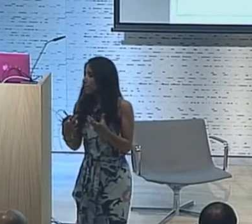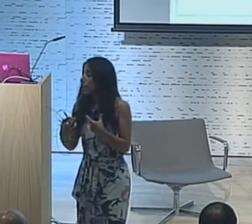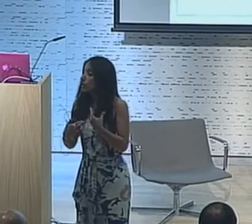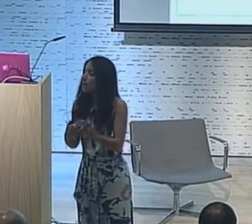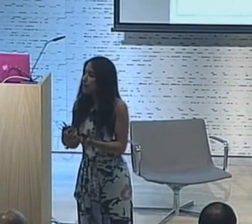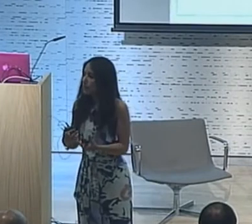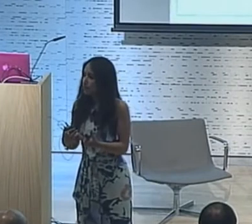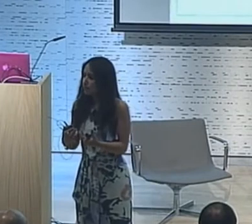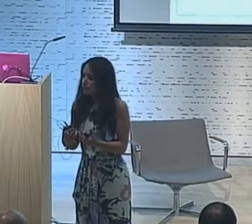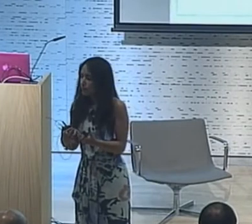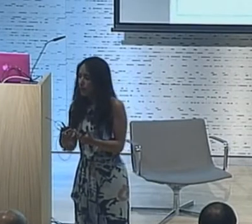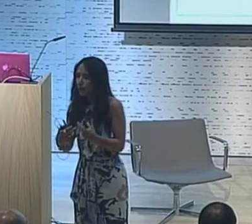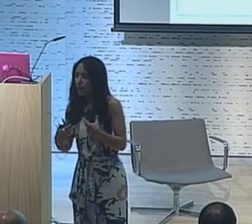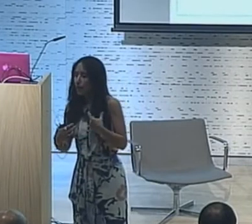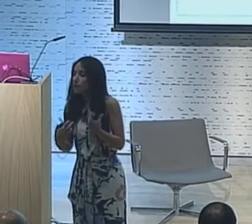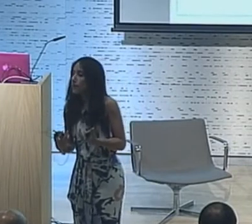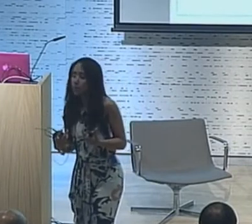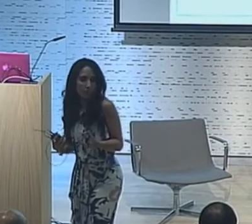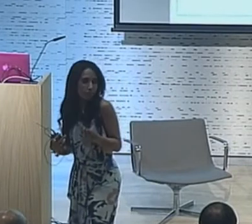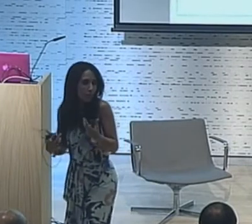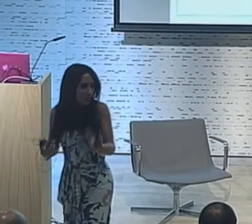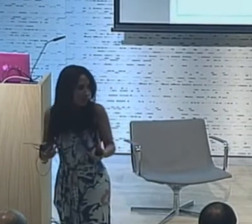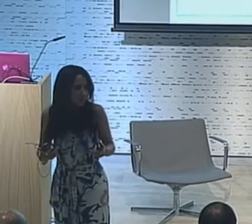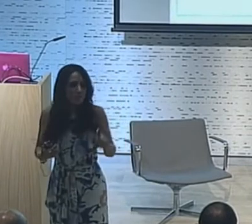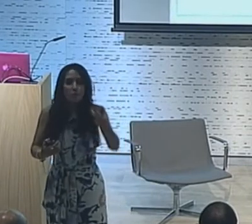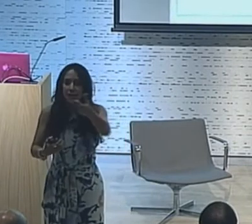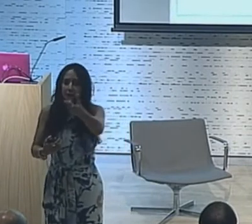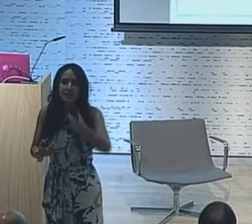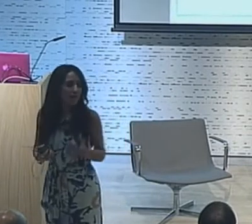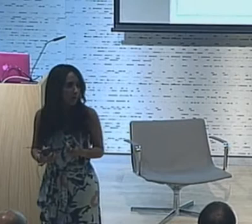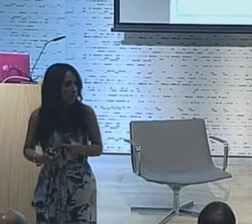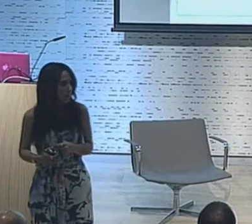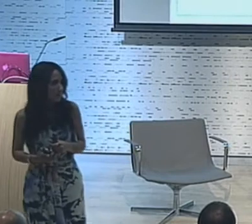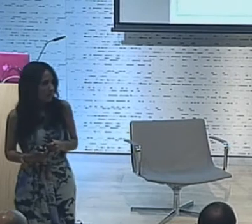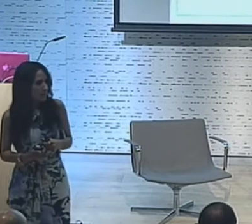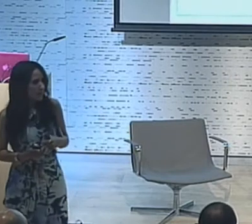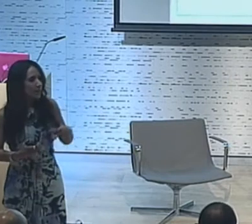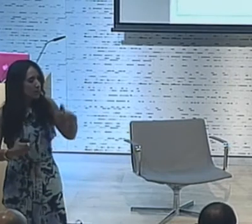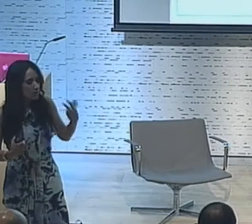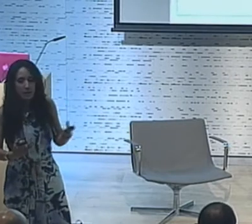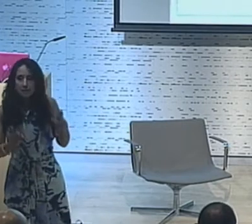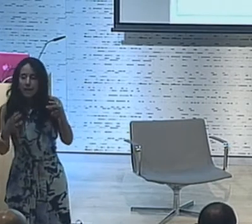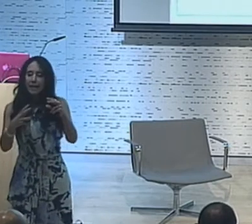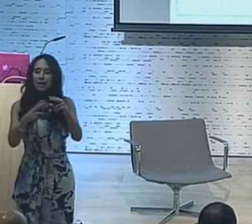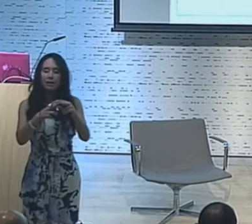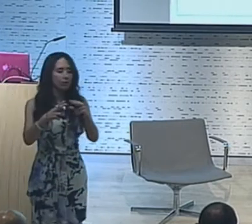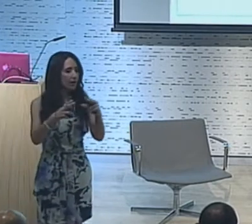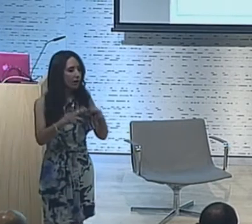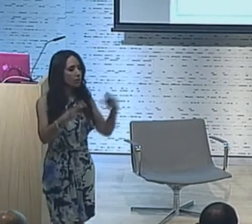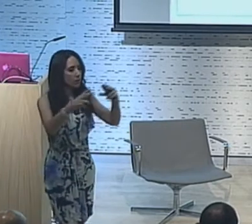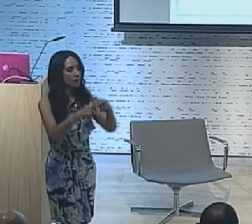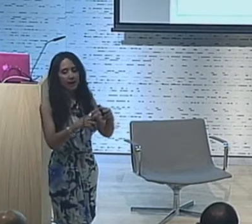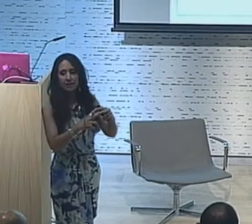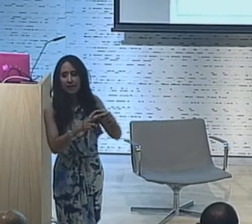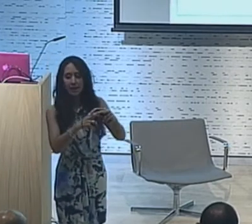al motivarse, cuando está uno contentos, sucede esa recompensa. Y entonces hay químicos